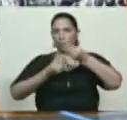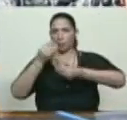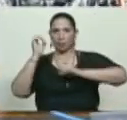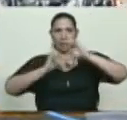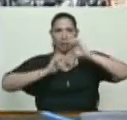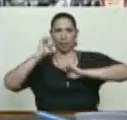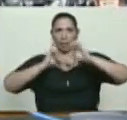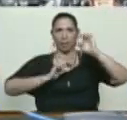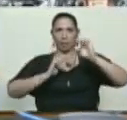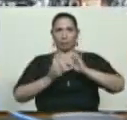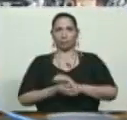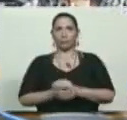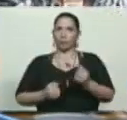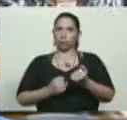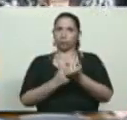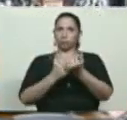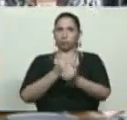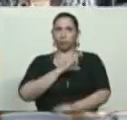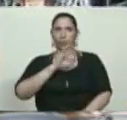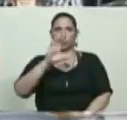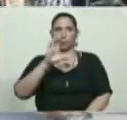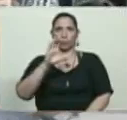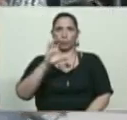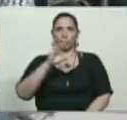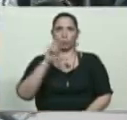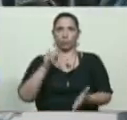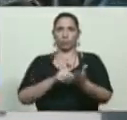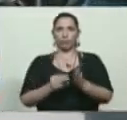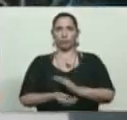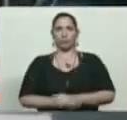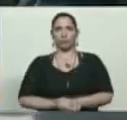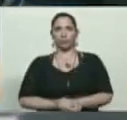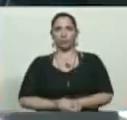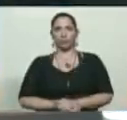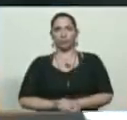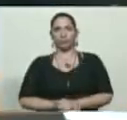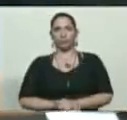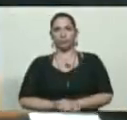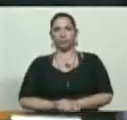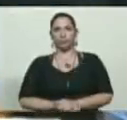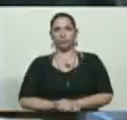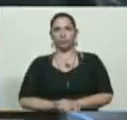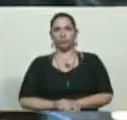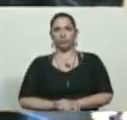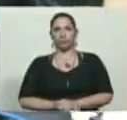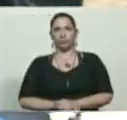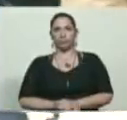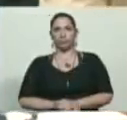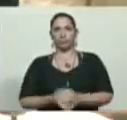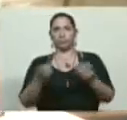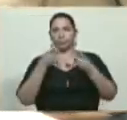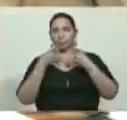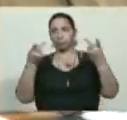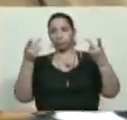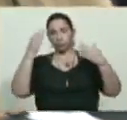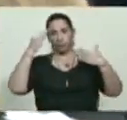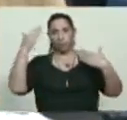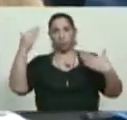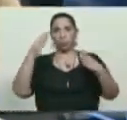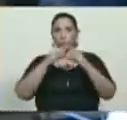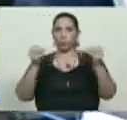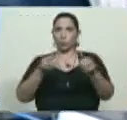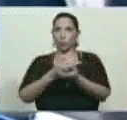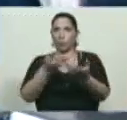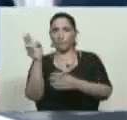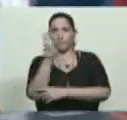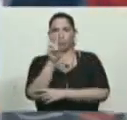así apalancar y respaldar la soberanía nacional de nuestro país. Sí, le enviamos un saludo a toda